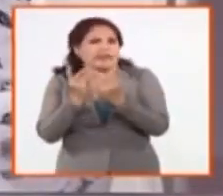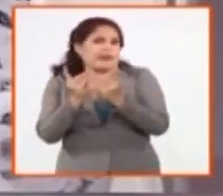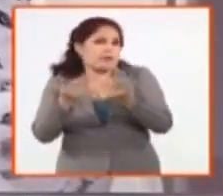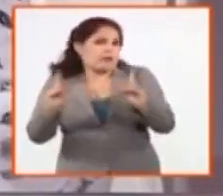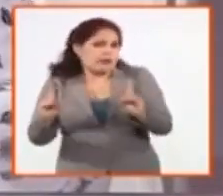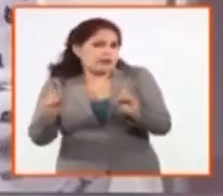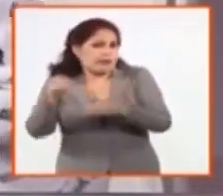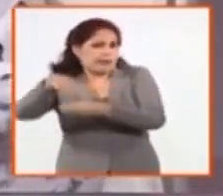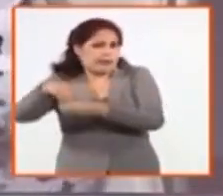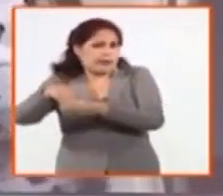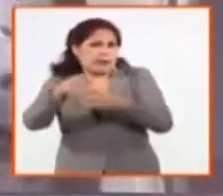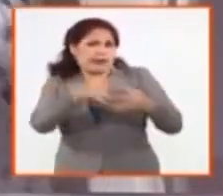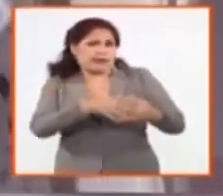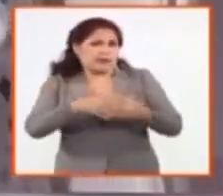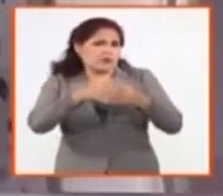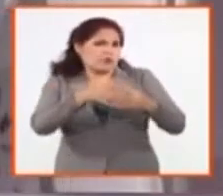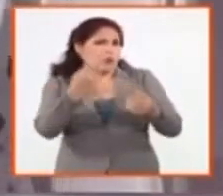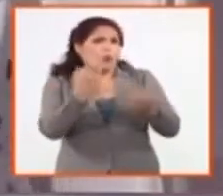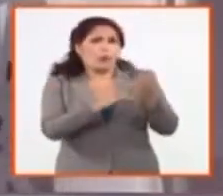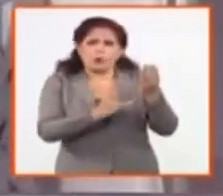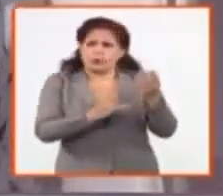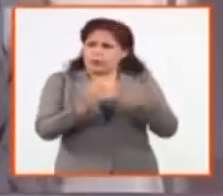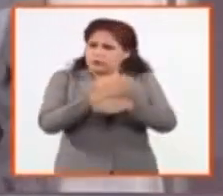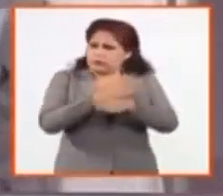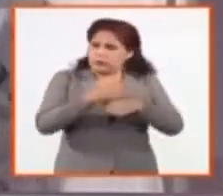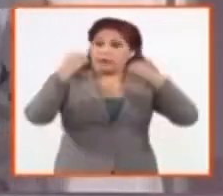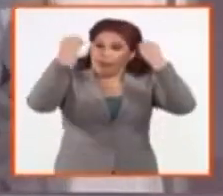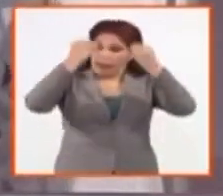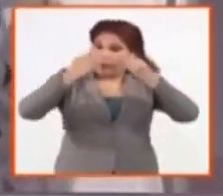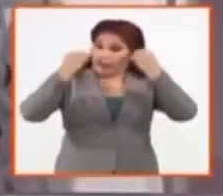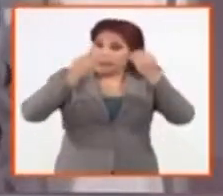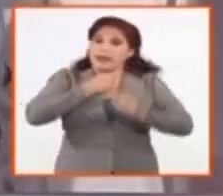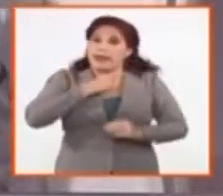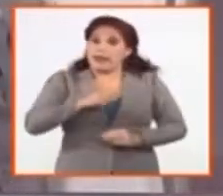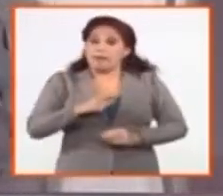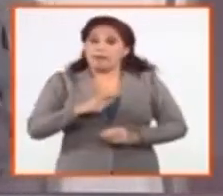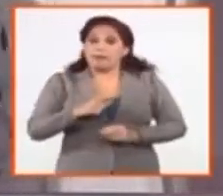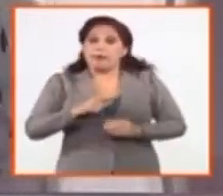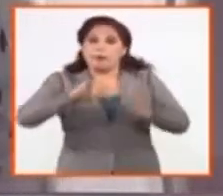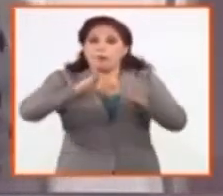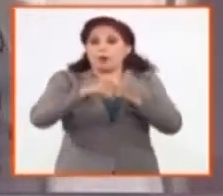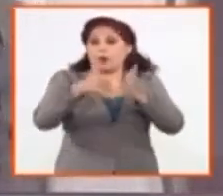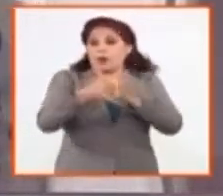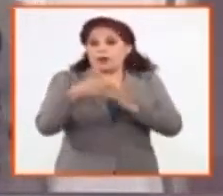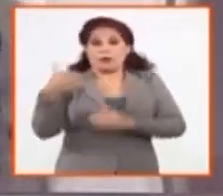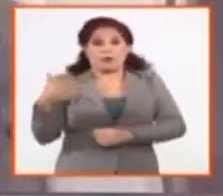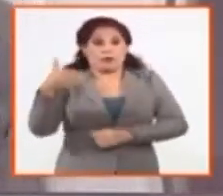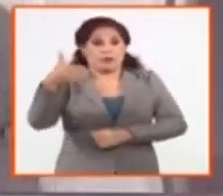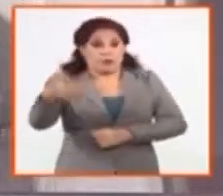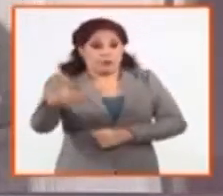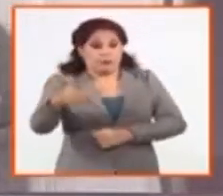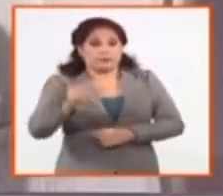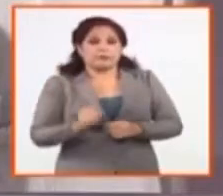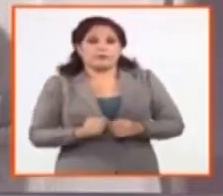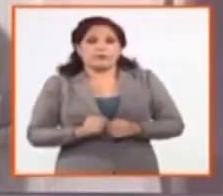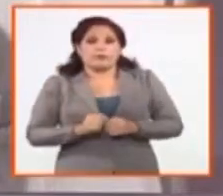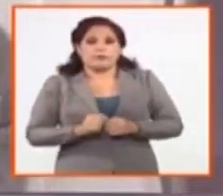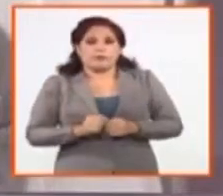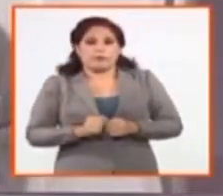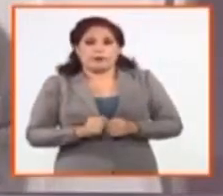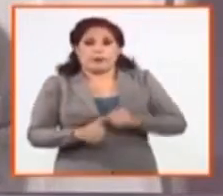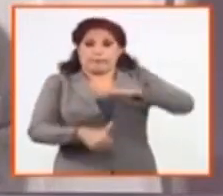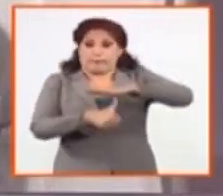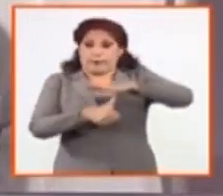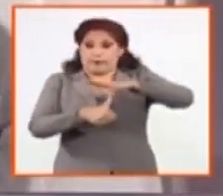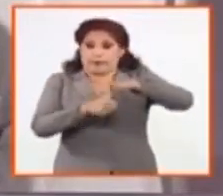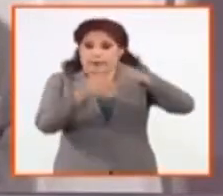gran mentira. Si tú analizas la proyección en las tres campañas, en las tres últimas campañas presidenciales de